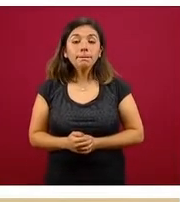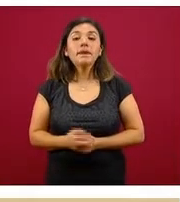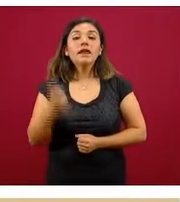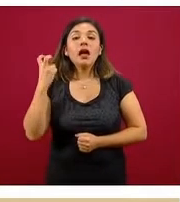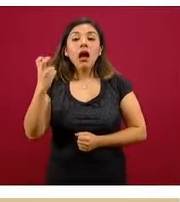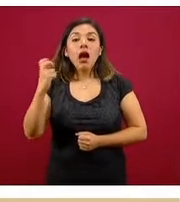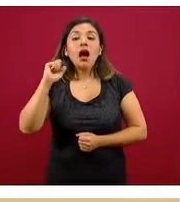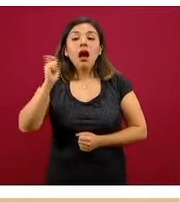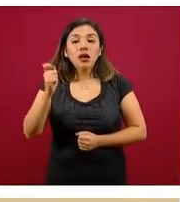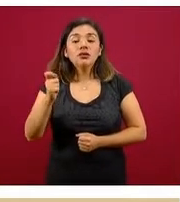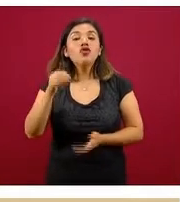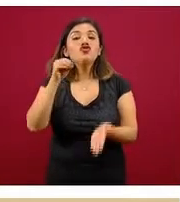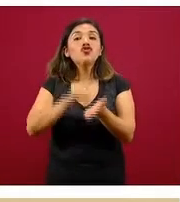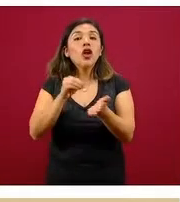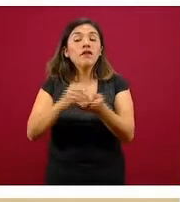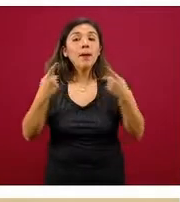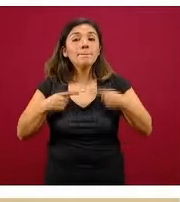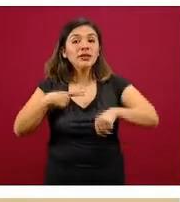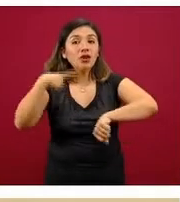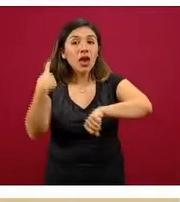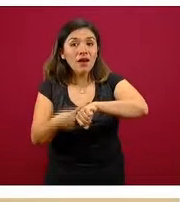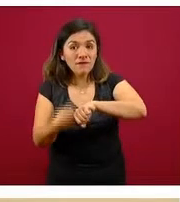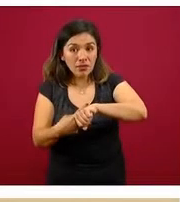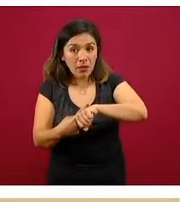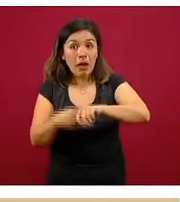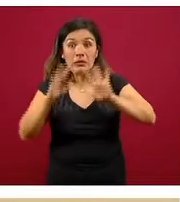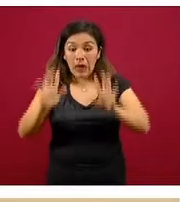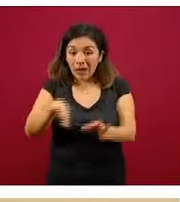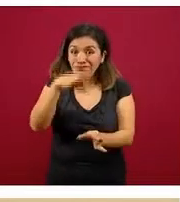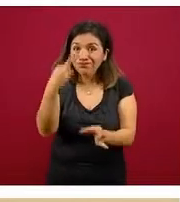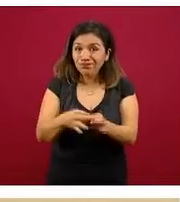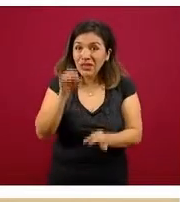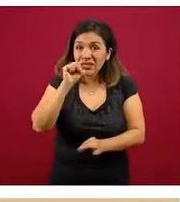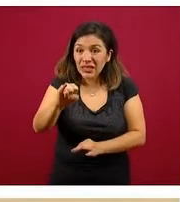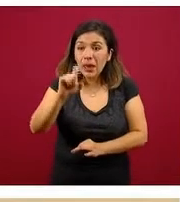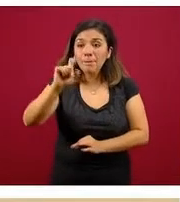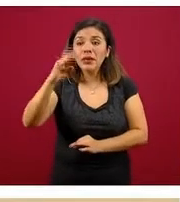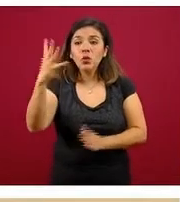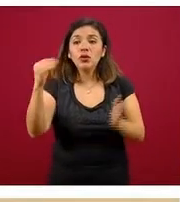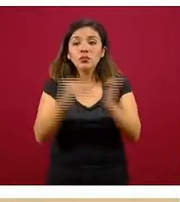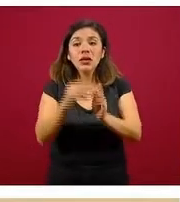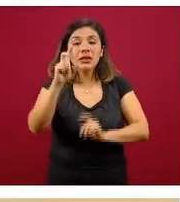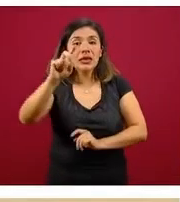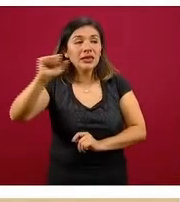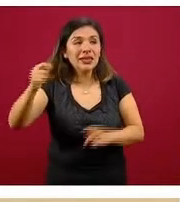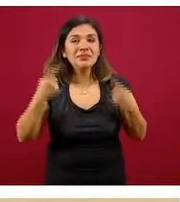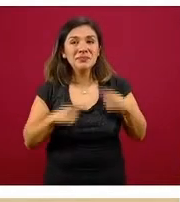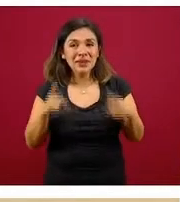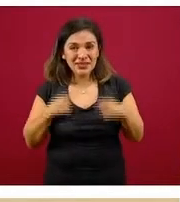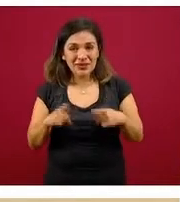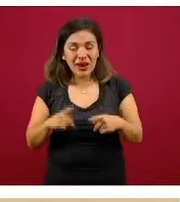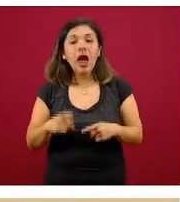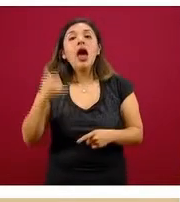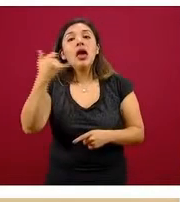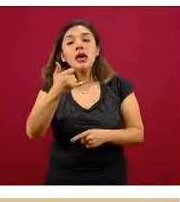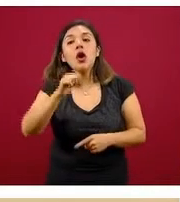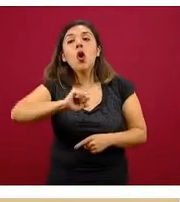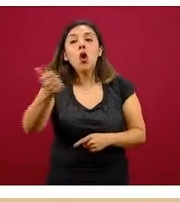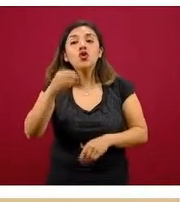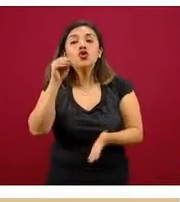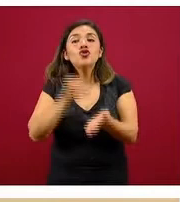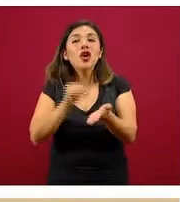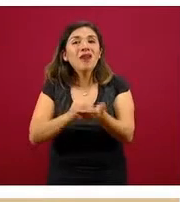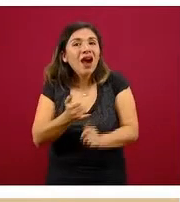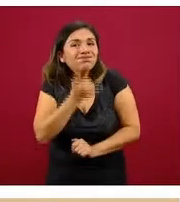la distribución de los casos activos, tanto de los que ya están confirmados, que son estos 24.036, como de los